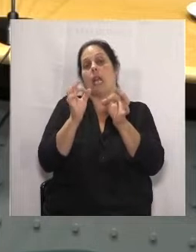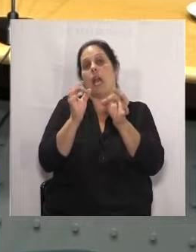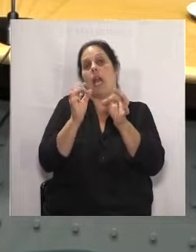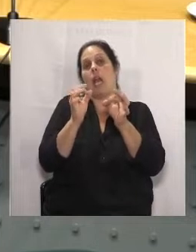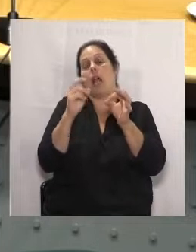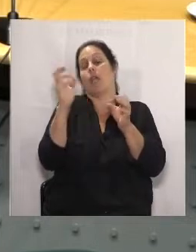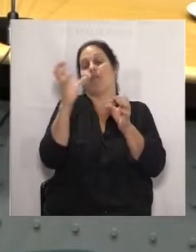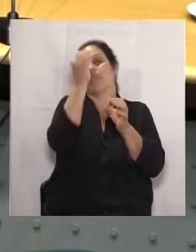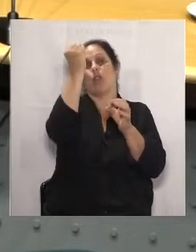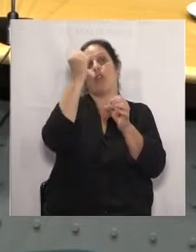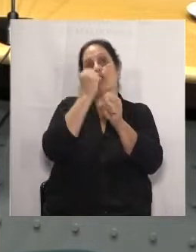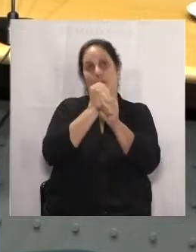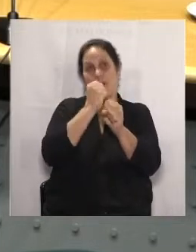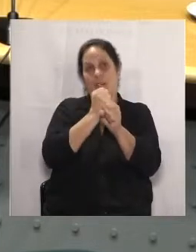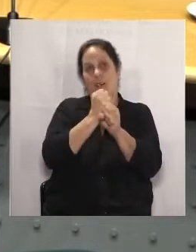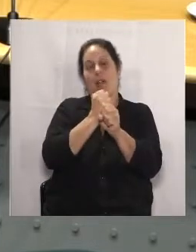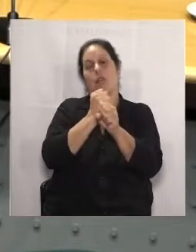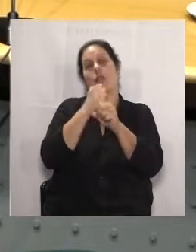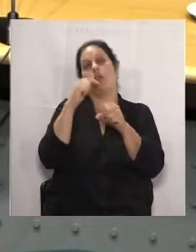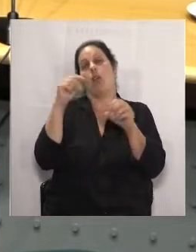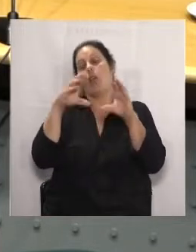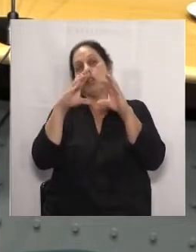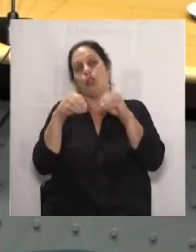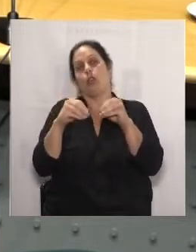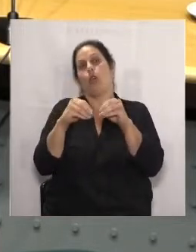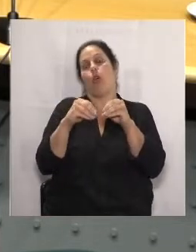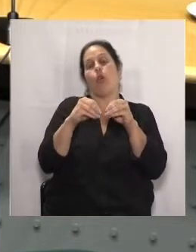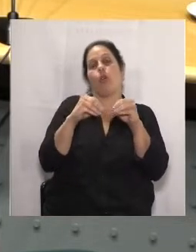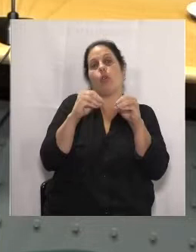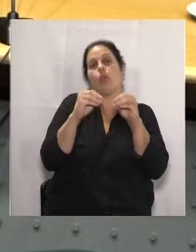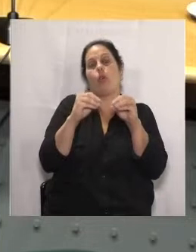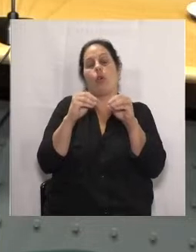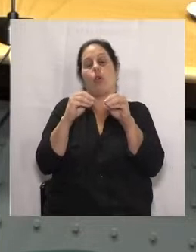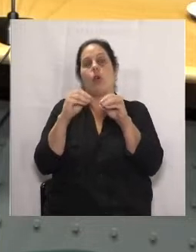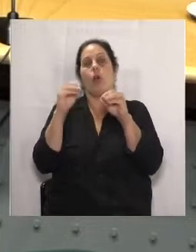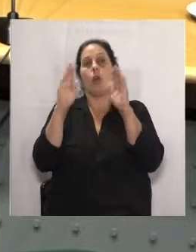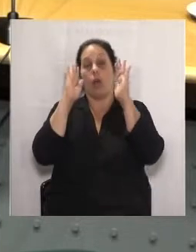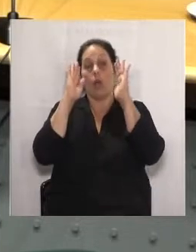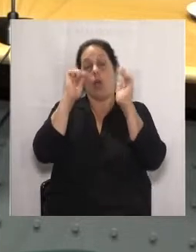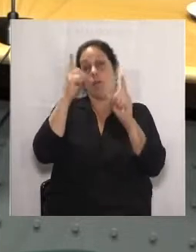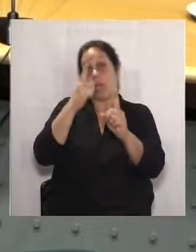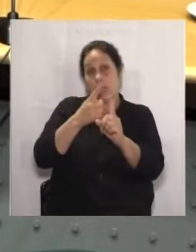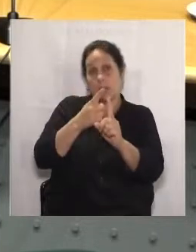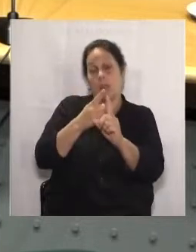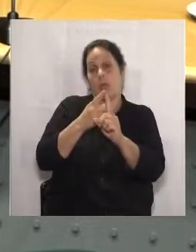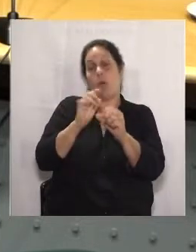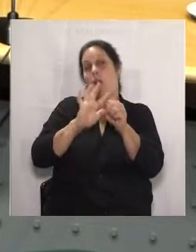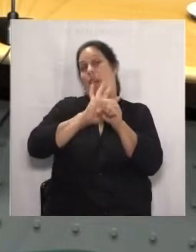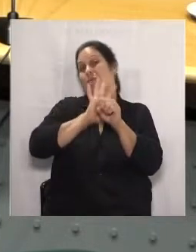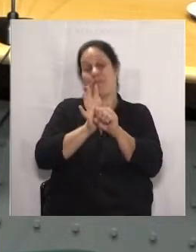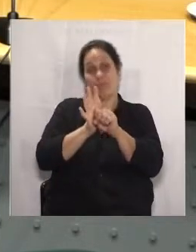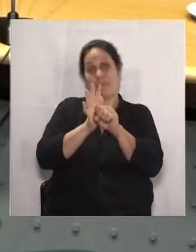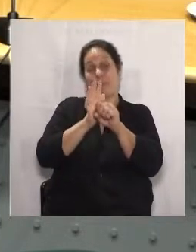lo que son los gastos de la junta departamental estamos analizando las propuestas estamos bajando el gasto ha analizado todo y bueno después con el tiempo veremos a ver